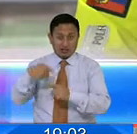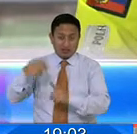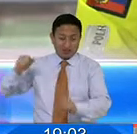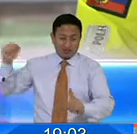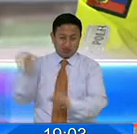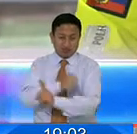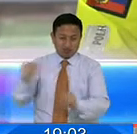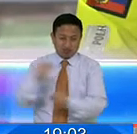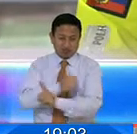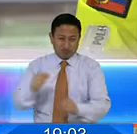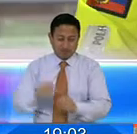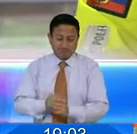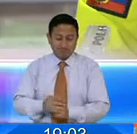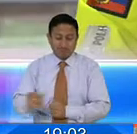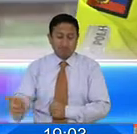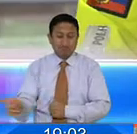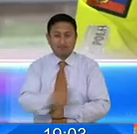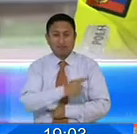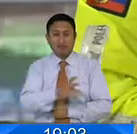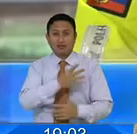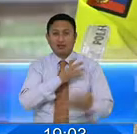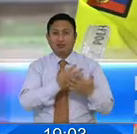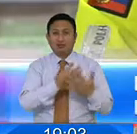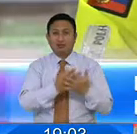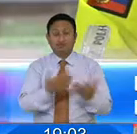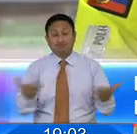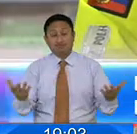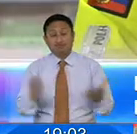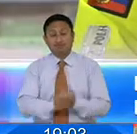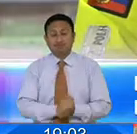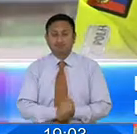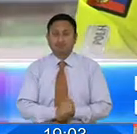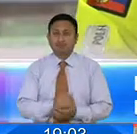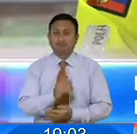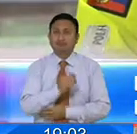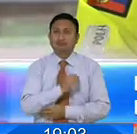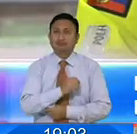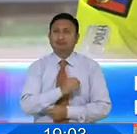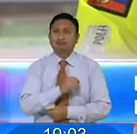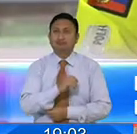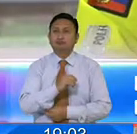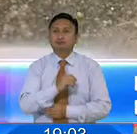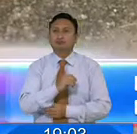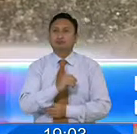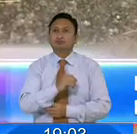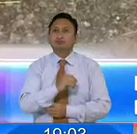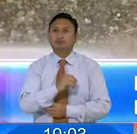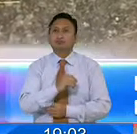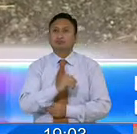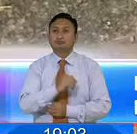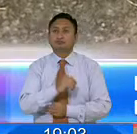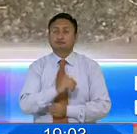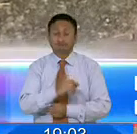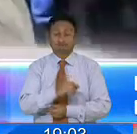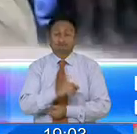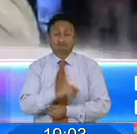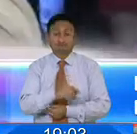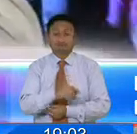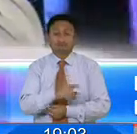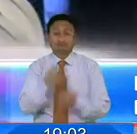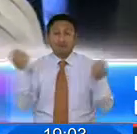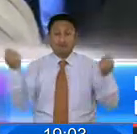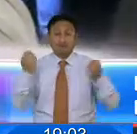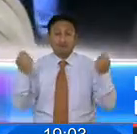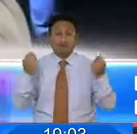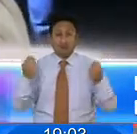esta agresión a este ciudadano tendrán pues que responder ante la justicia. Las fiestas clandestinas también estuvieron